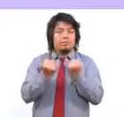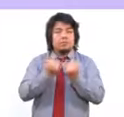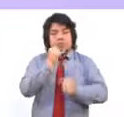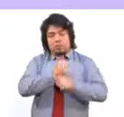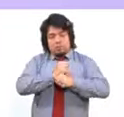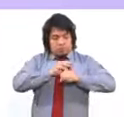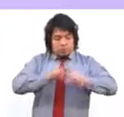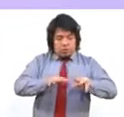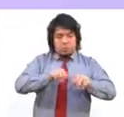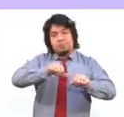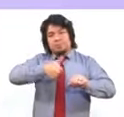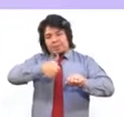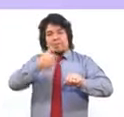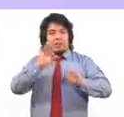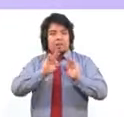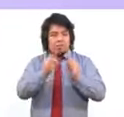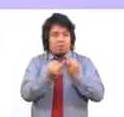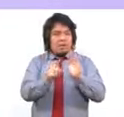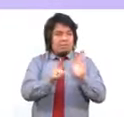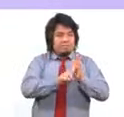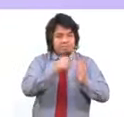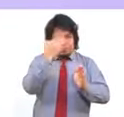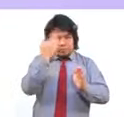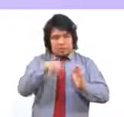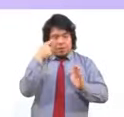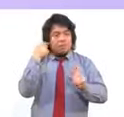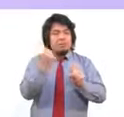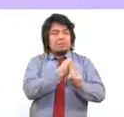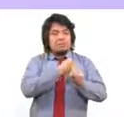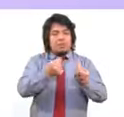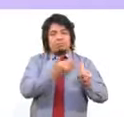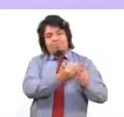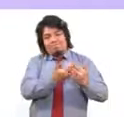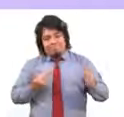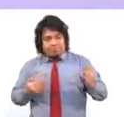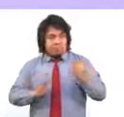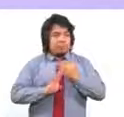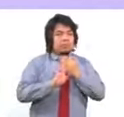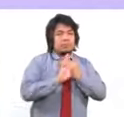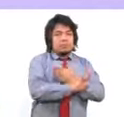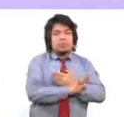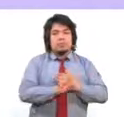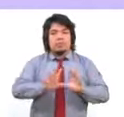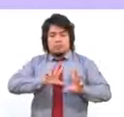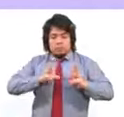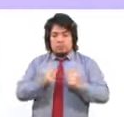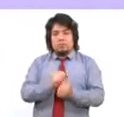las otras medidas de alerta que tienen que ver con la prevención de la violencia. Bueno, hemos recibido